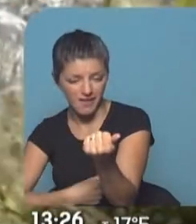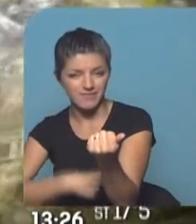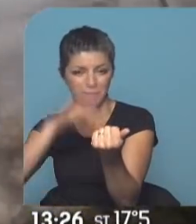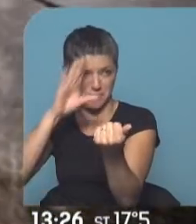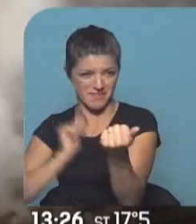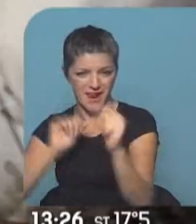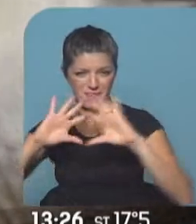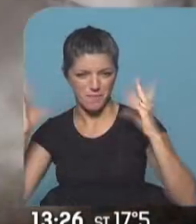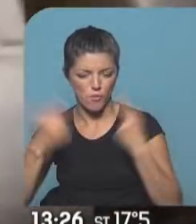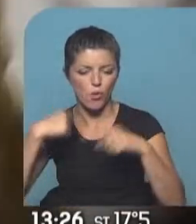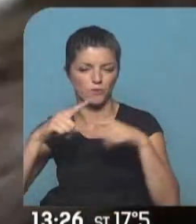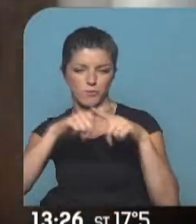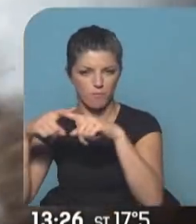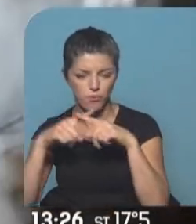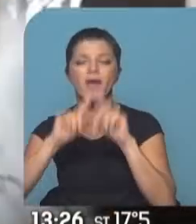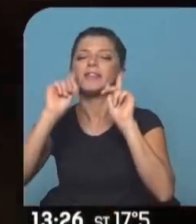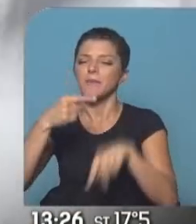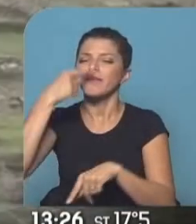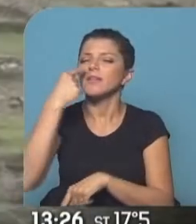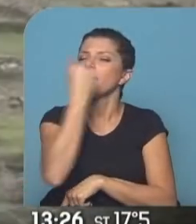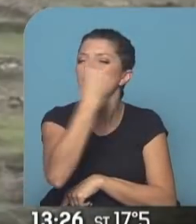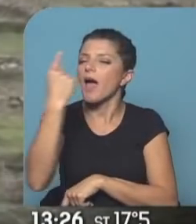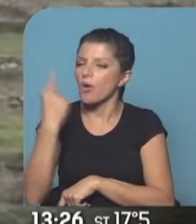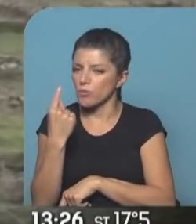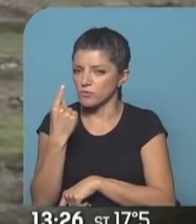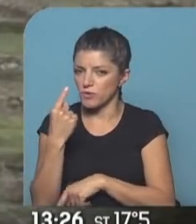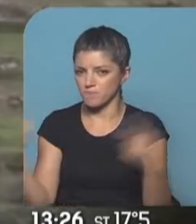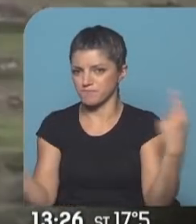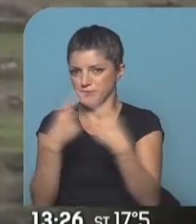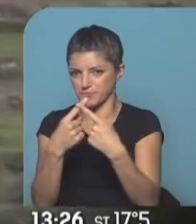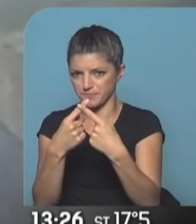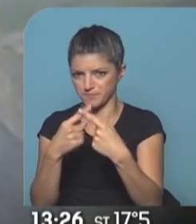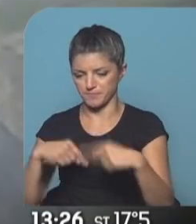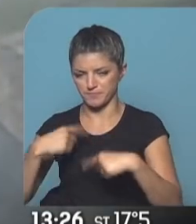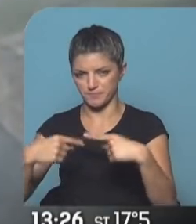mundo ni sus intereses estratégicos contrapuestos.